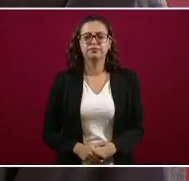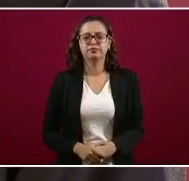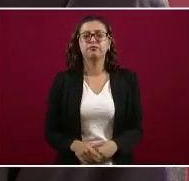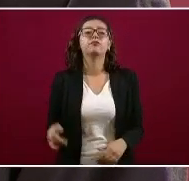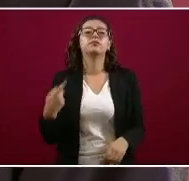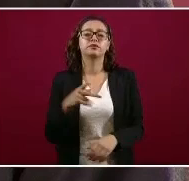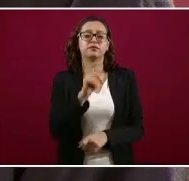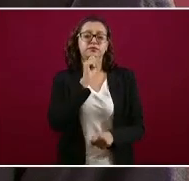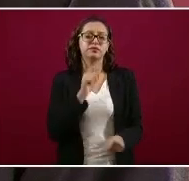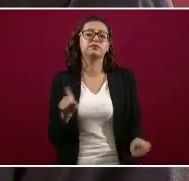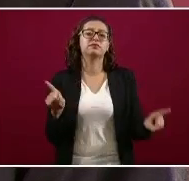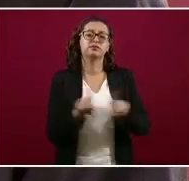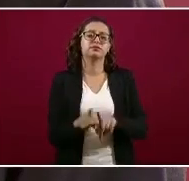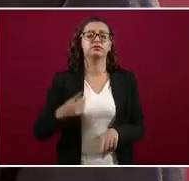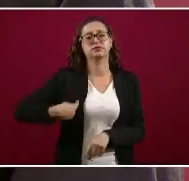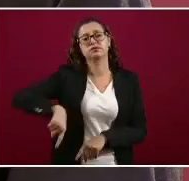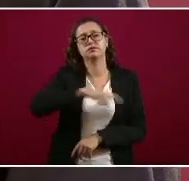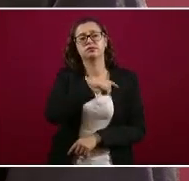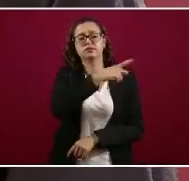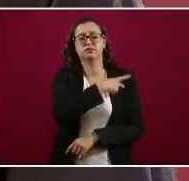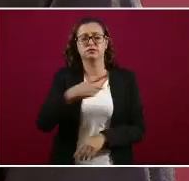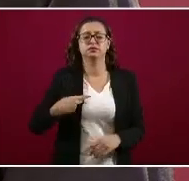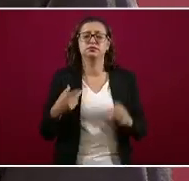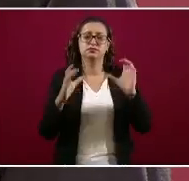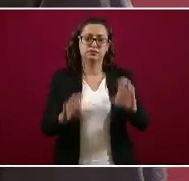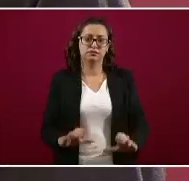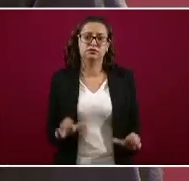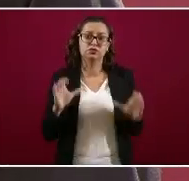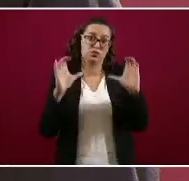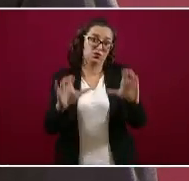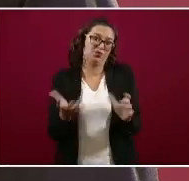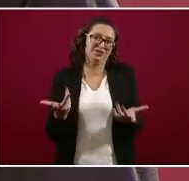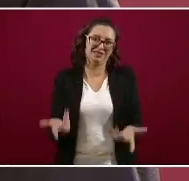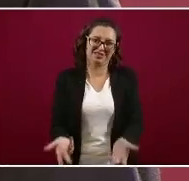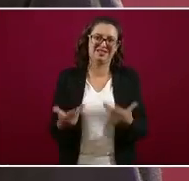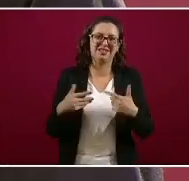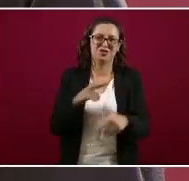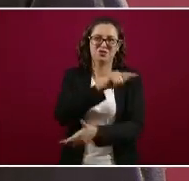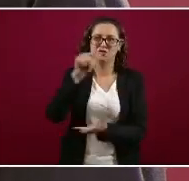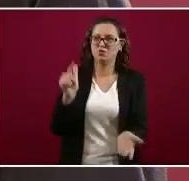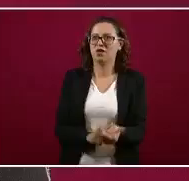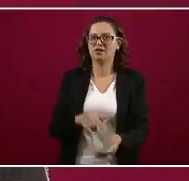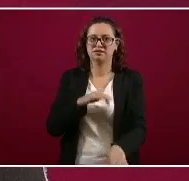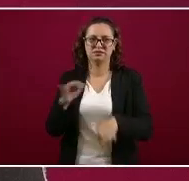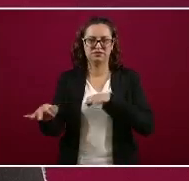pero también tenemos que cuidar las fuentes de trabajo